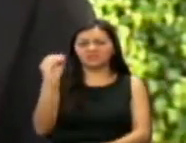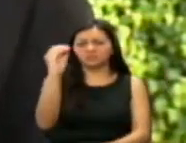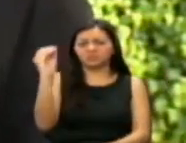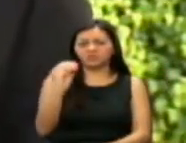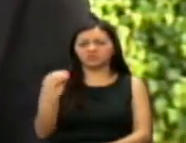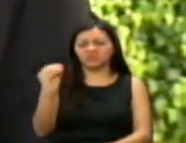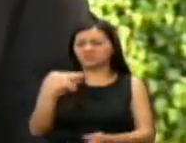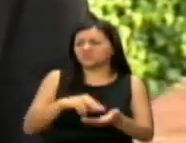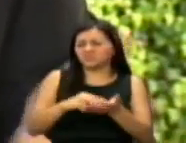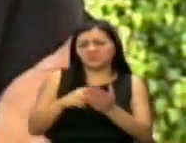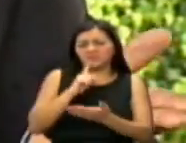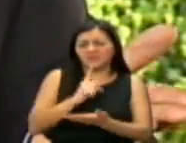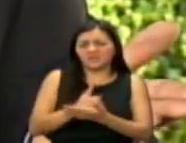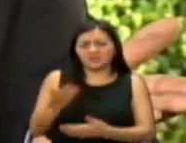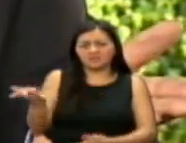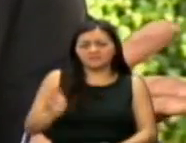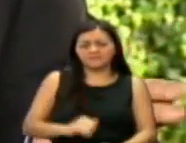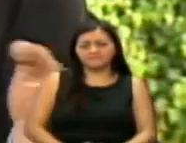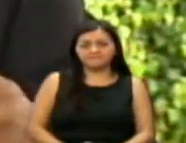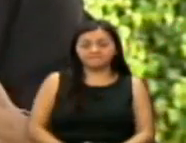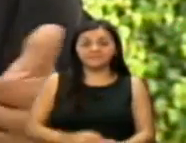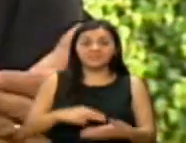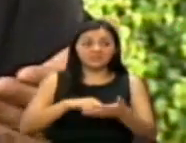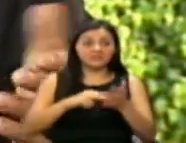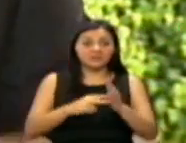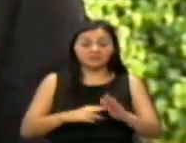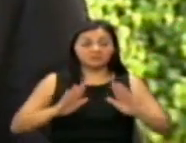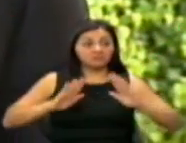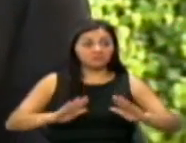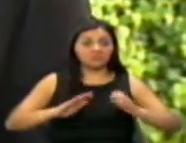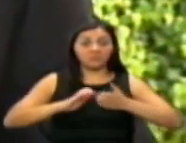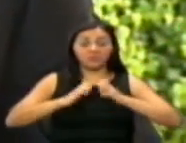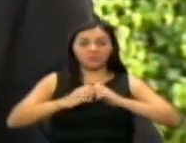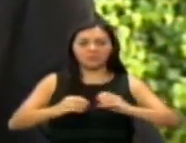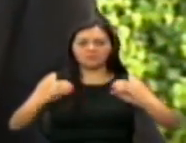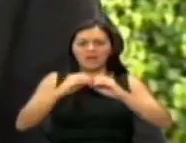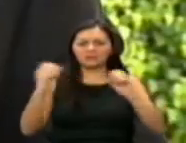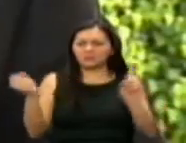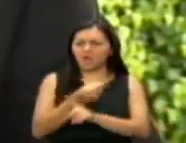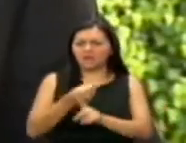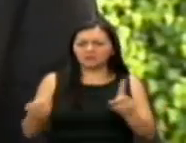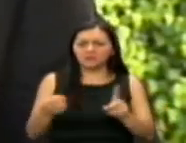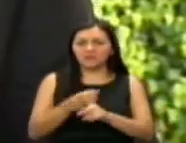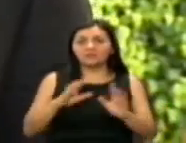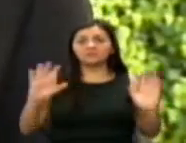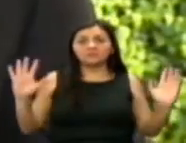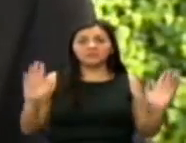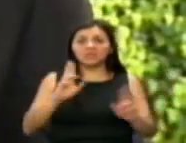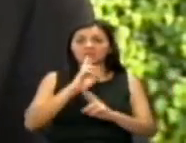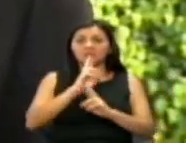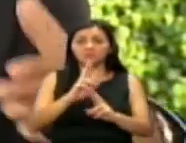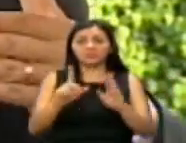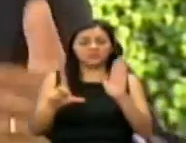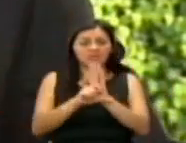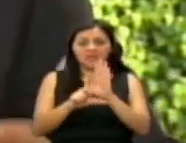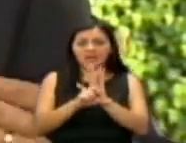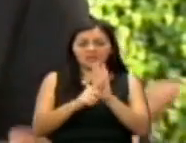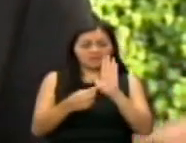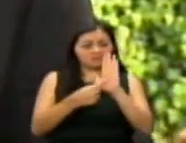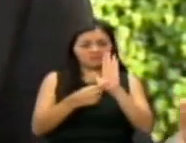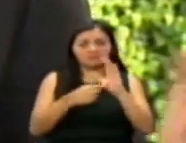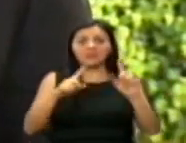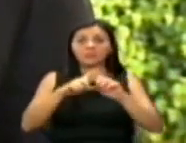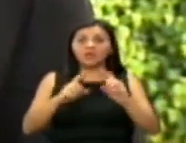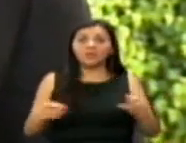realidad. Entonces, radicalizar la protesta para ellos es incurrir en mayores actos de violencia. Y habrá que responder con la ley en la mano. Pero no